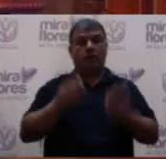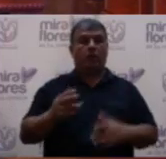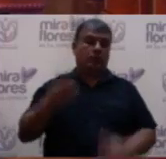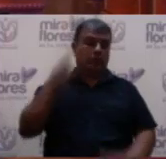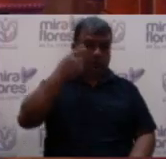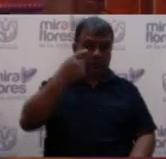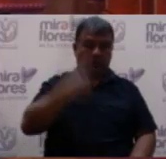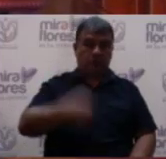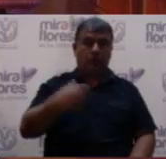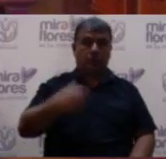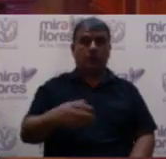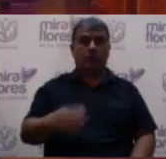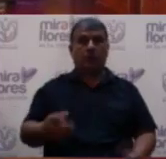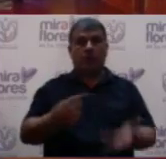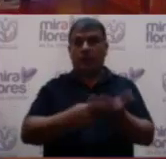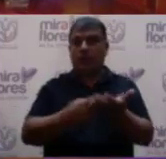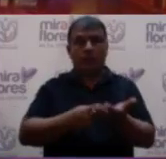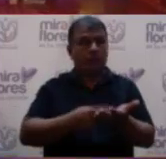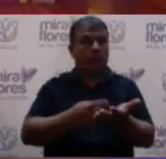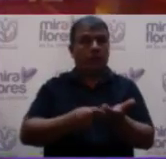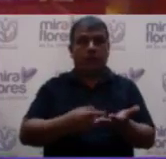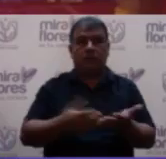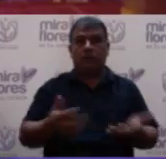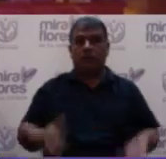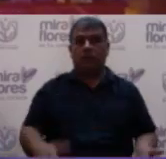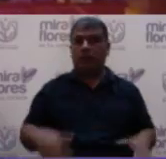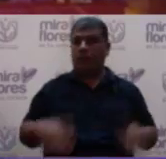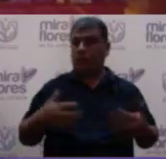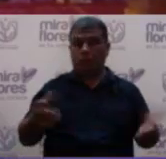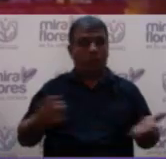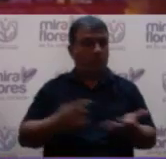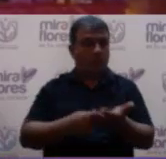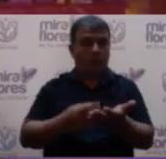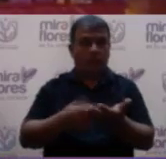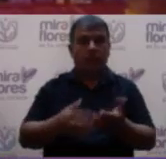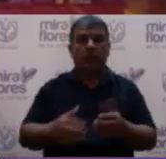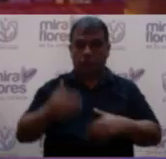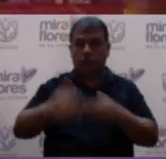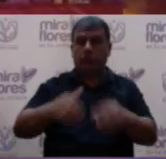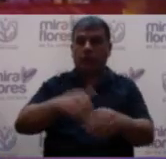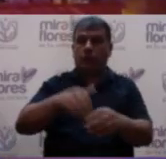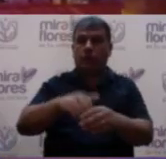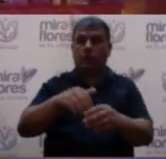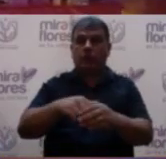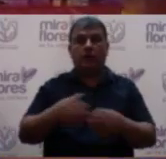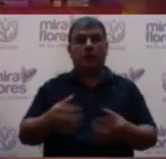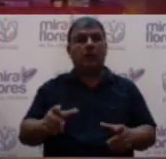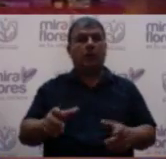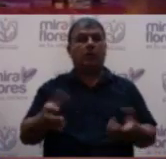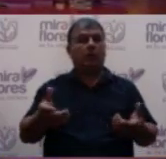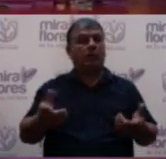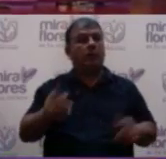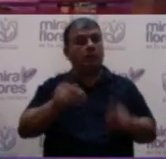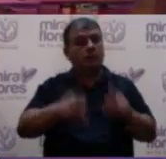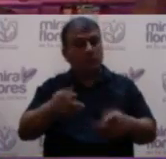motivos personales. Al debate. Si no hay debate, también procederemos a votar. Aquellos miembros del Consejo